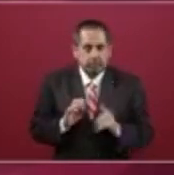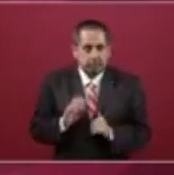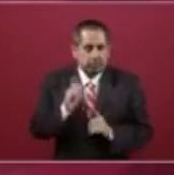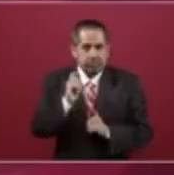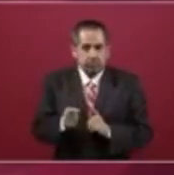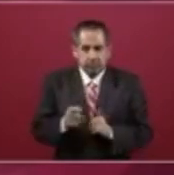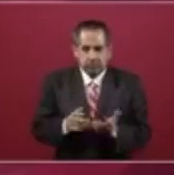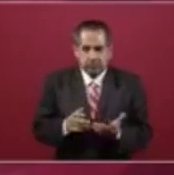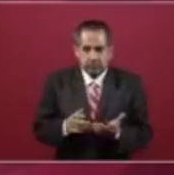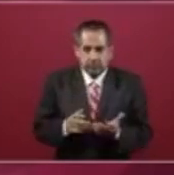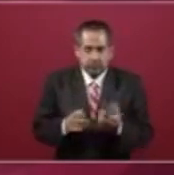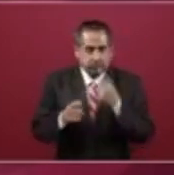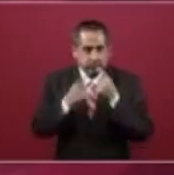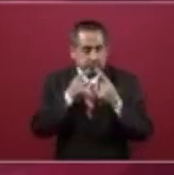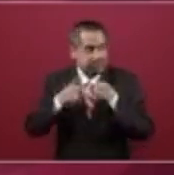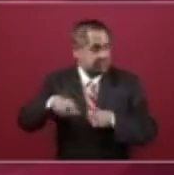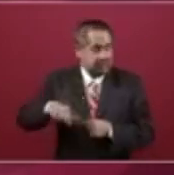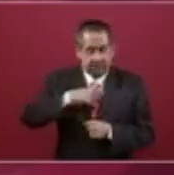es que tenemos que pensar